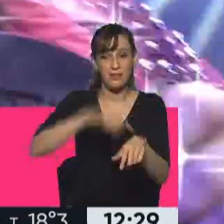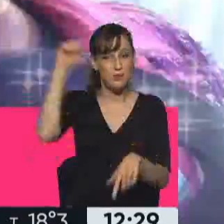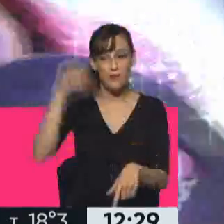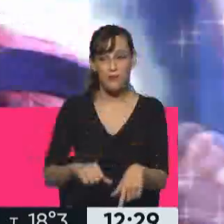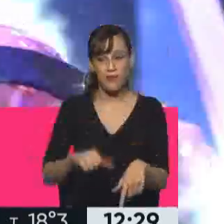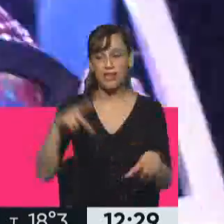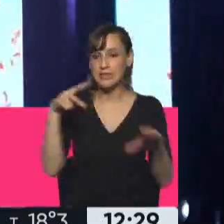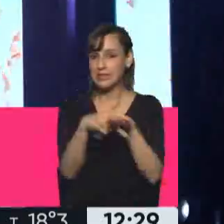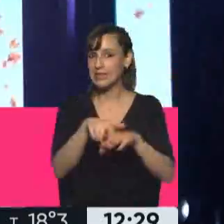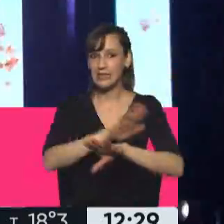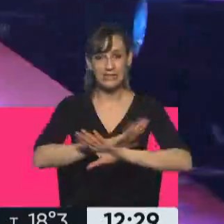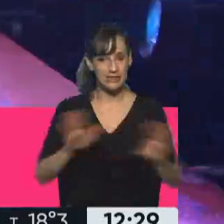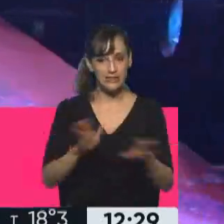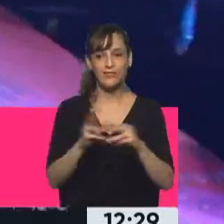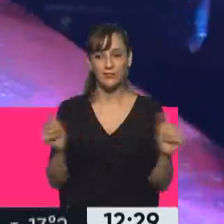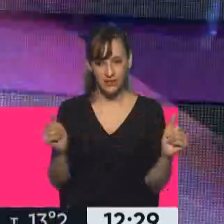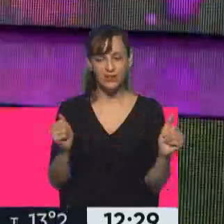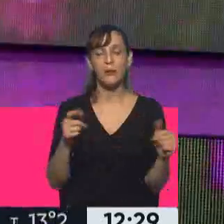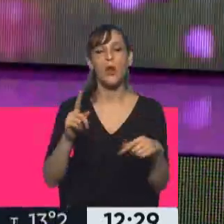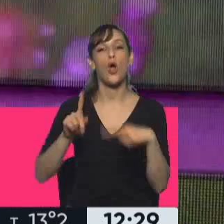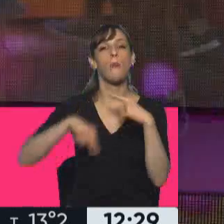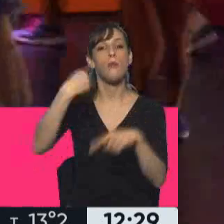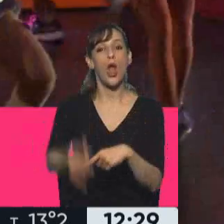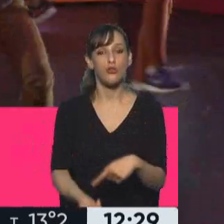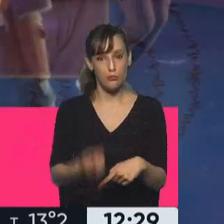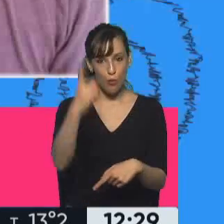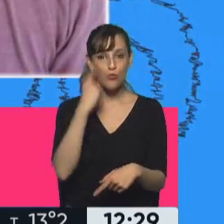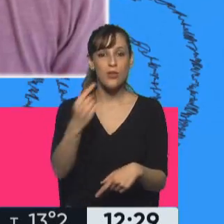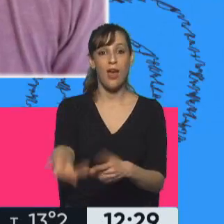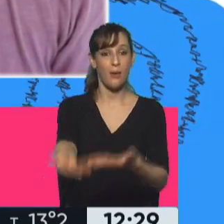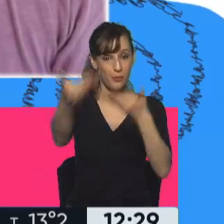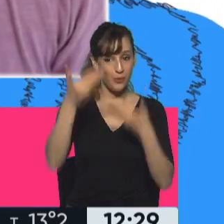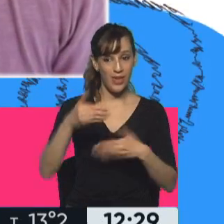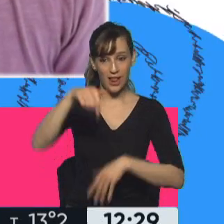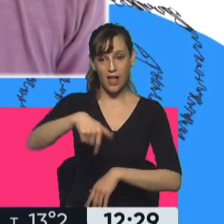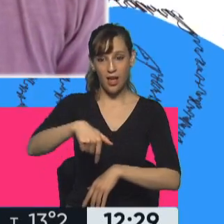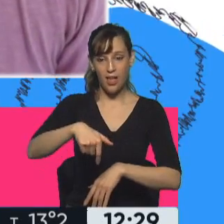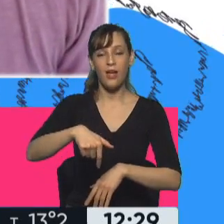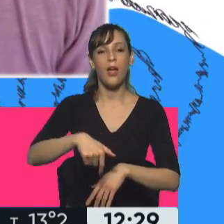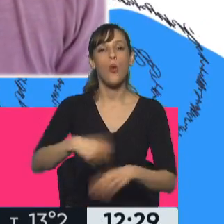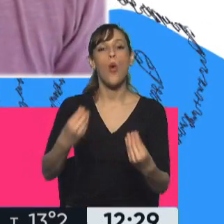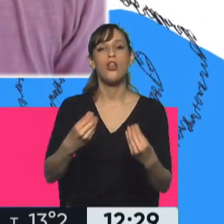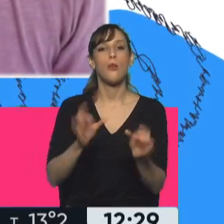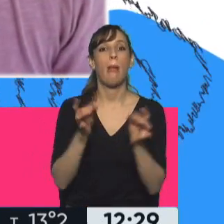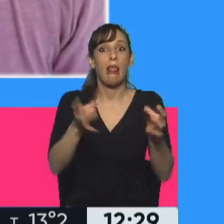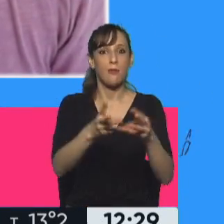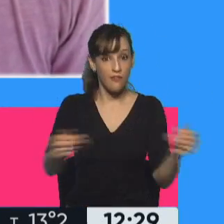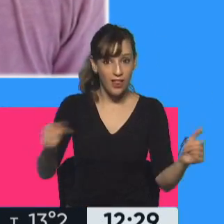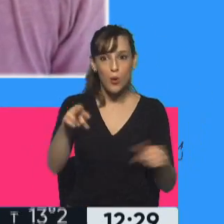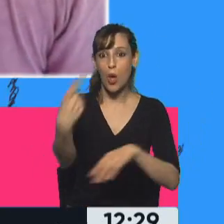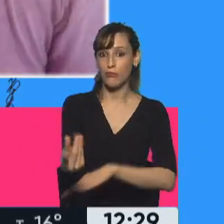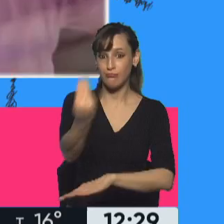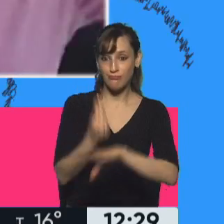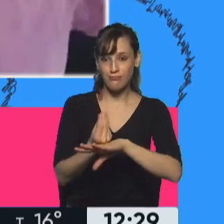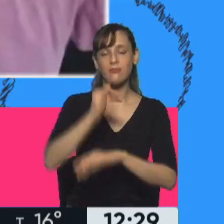Nos tenemos que ir porque se nos acaba el tiempo, pero te proponemos que vengas acá al piso a compartir con nosotros cuando se termine esto. ¿Dale?